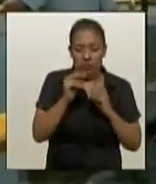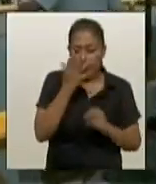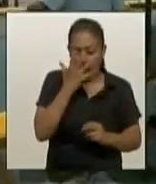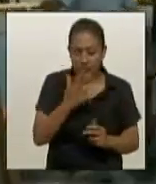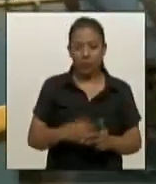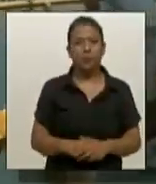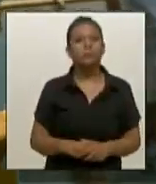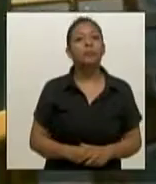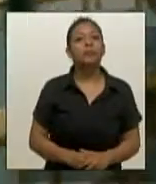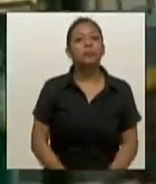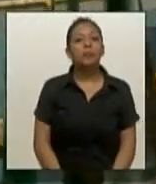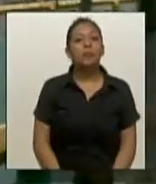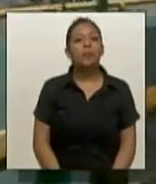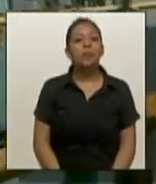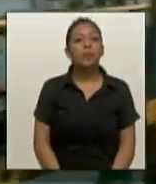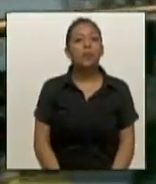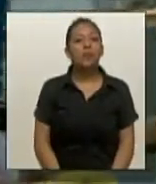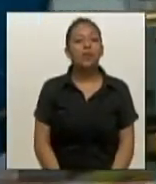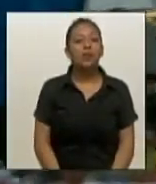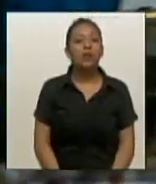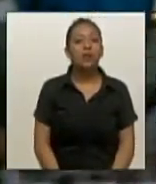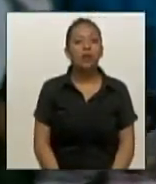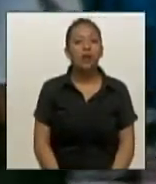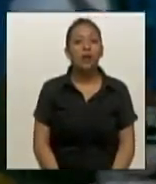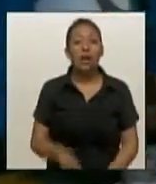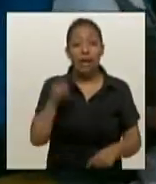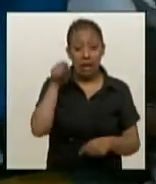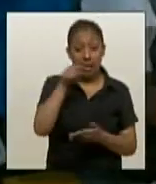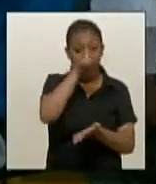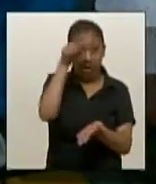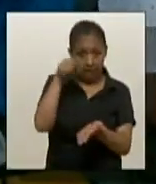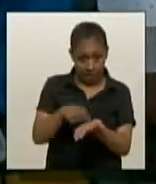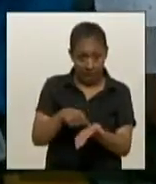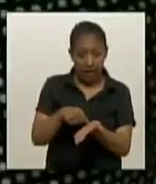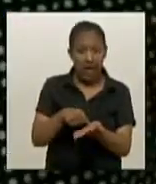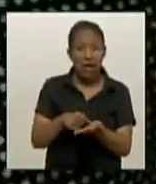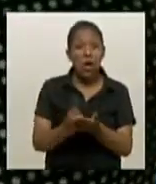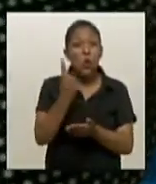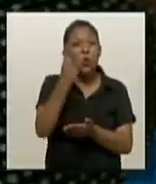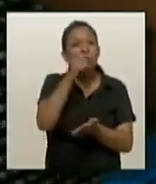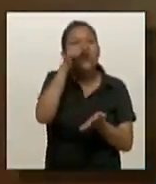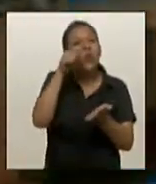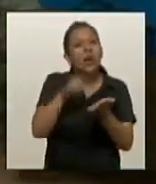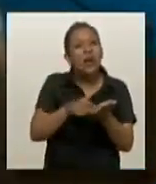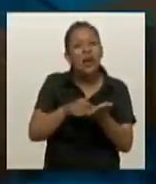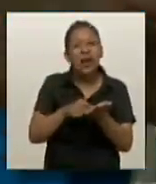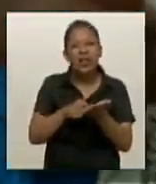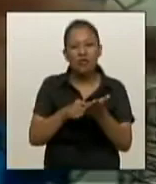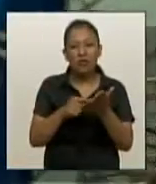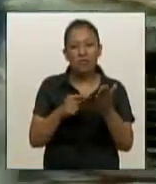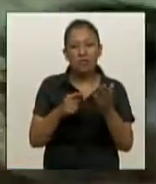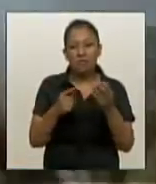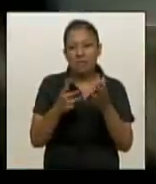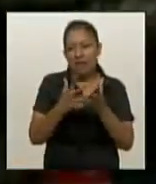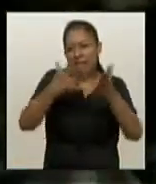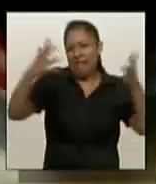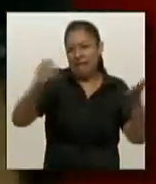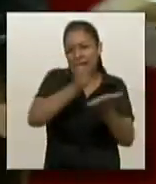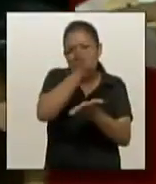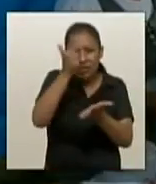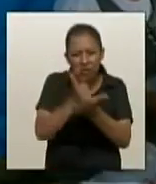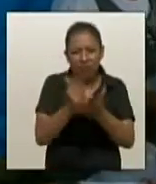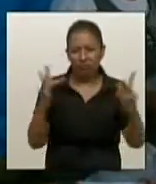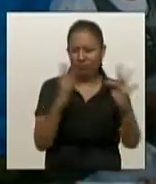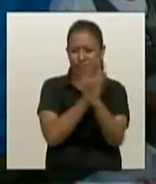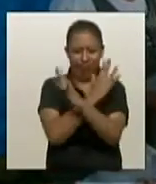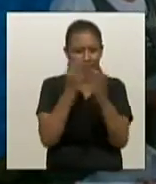vemos. ¿Necesita el niño Jesús? En este lugar, uno de los sitios donde la megalópolis late con el tránsito